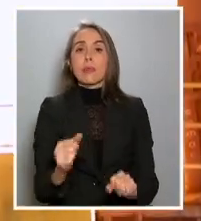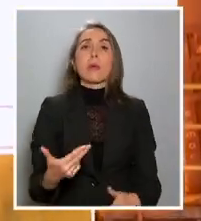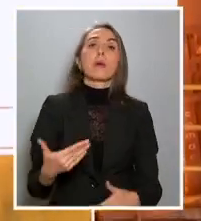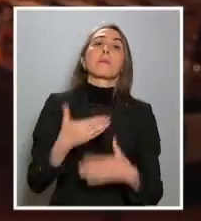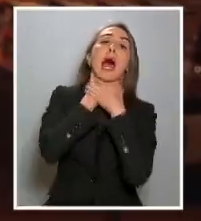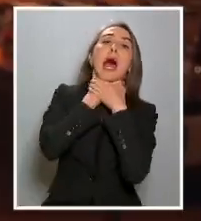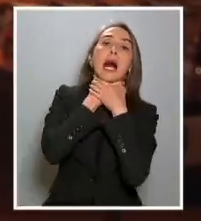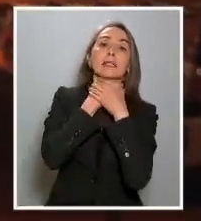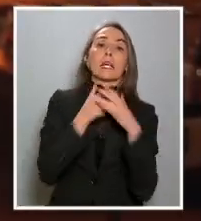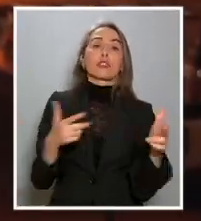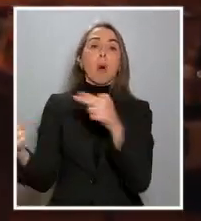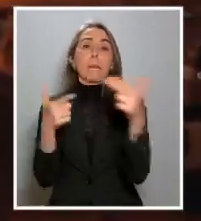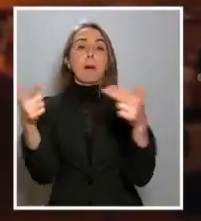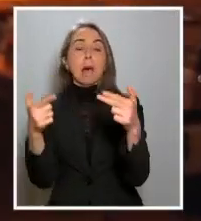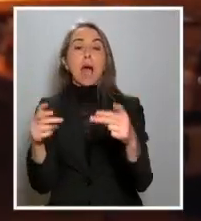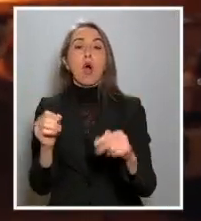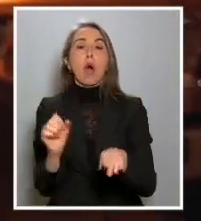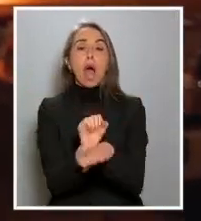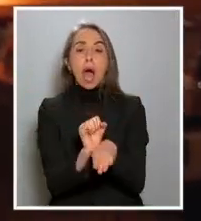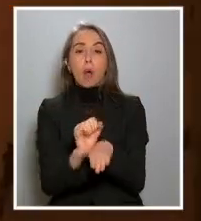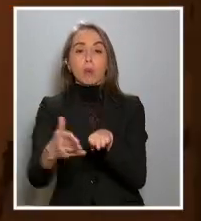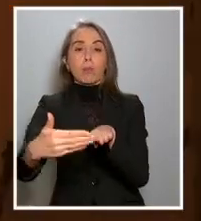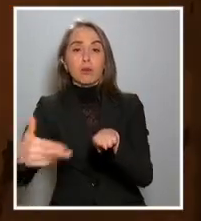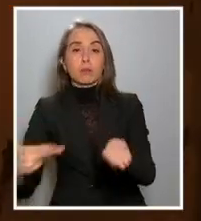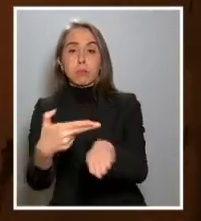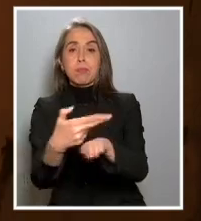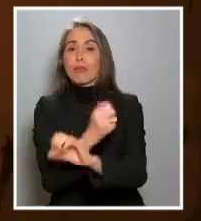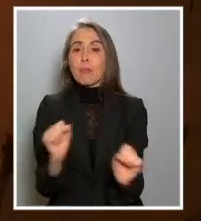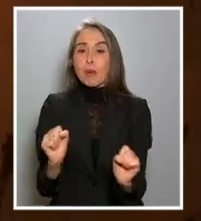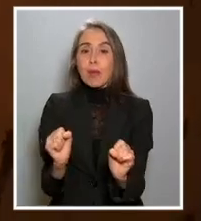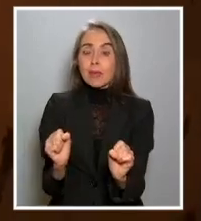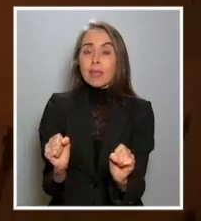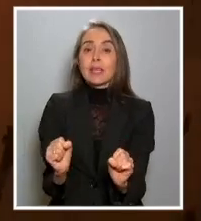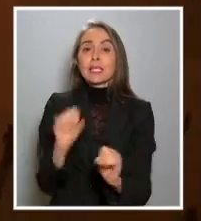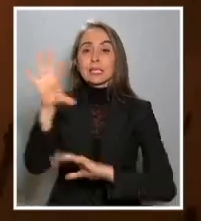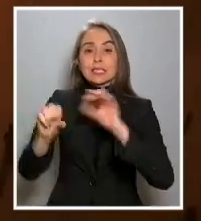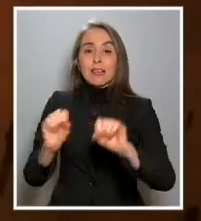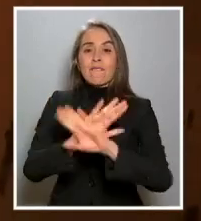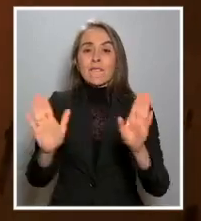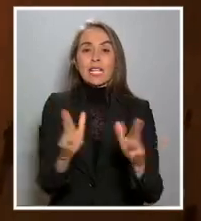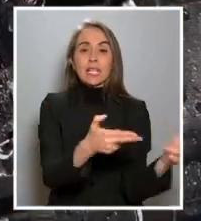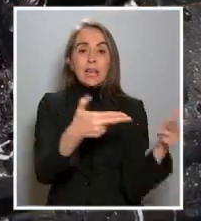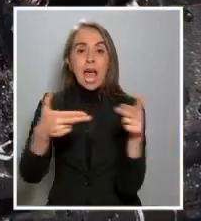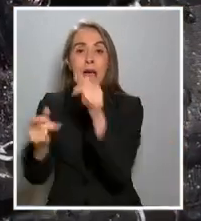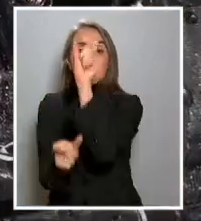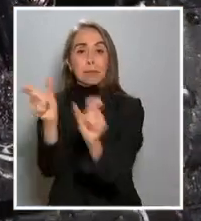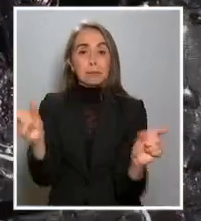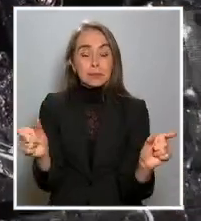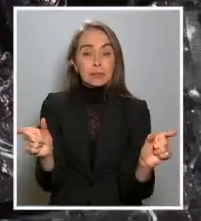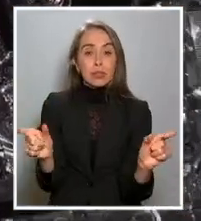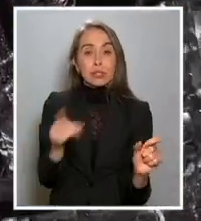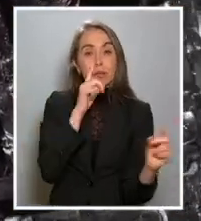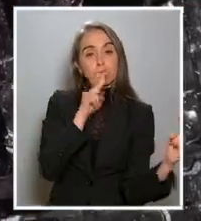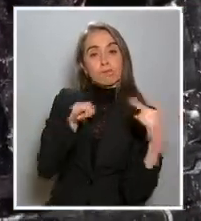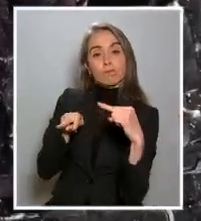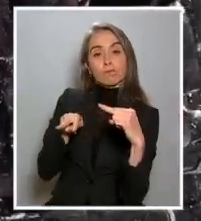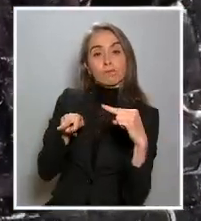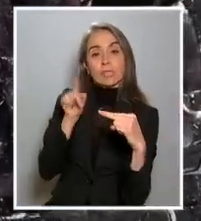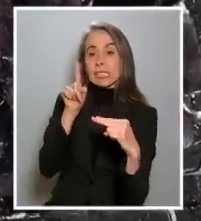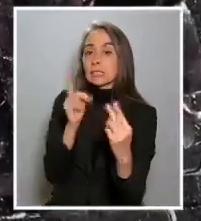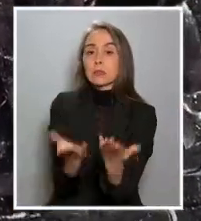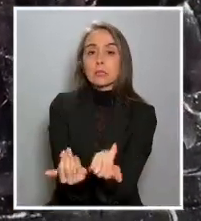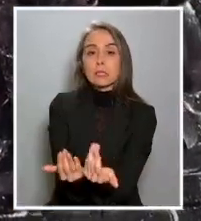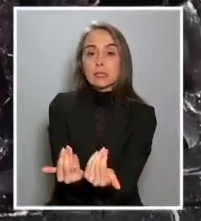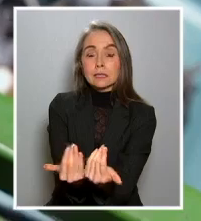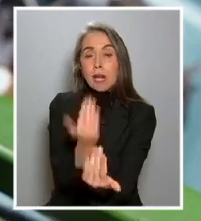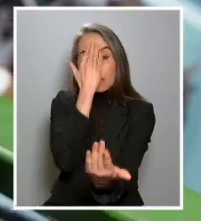asalto, en una balacera o en un portonazo. El desarme es, desde nuestra perspectiva, una condición